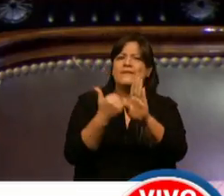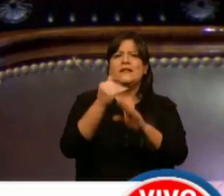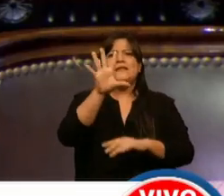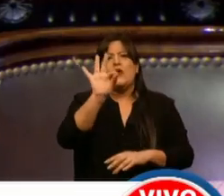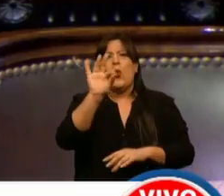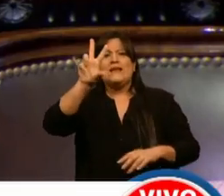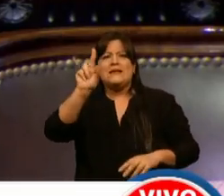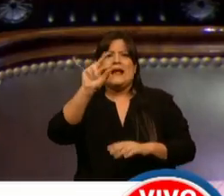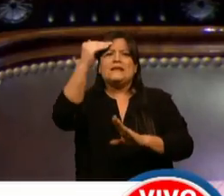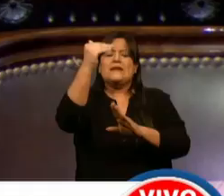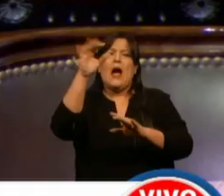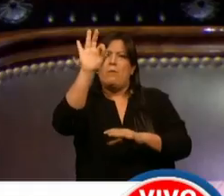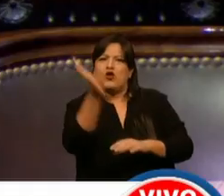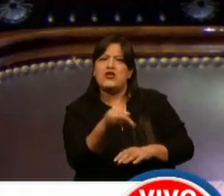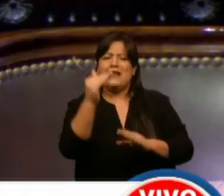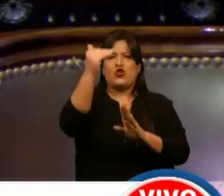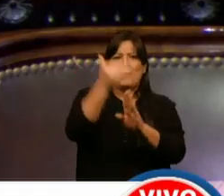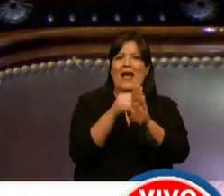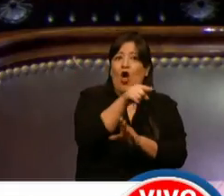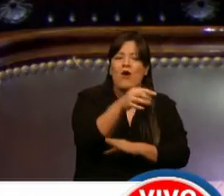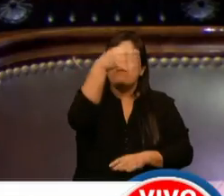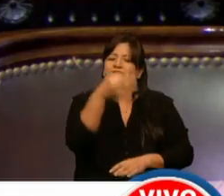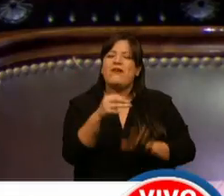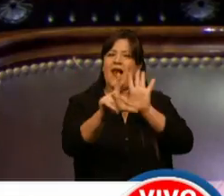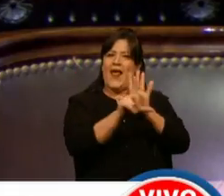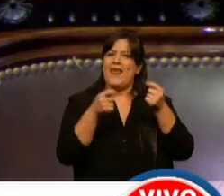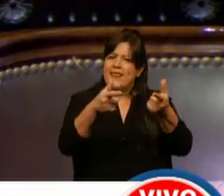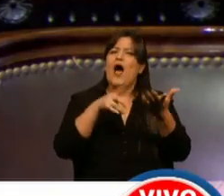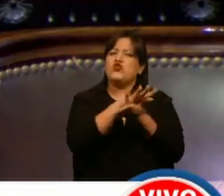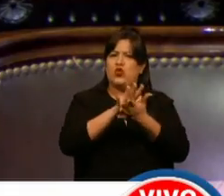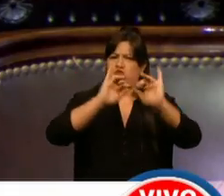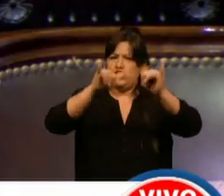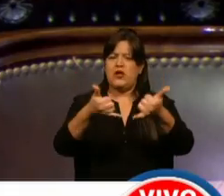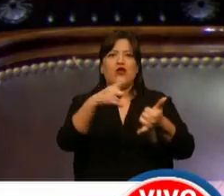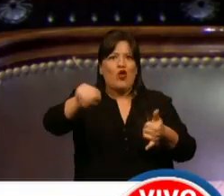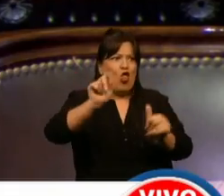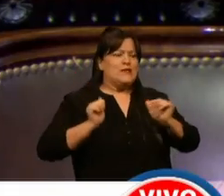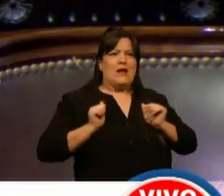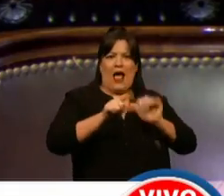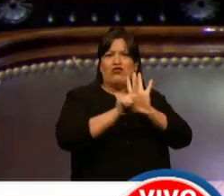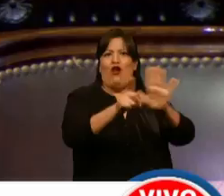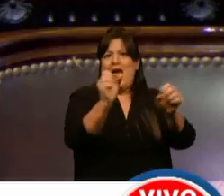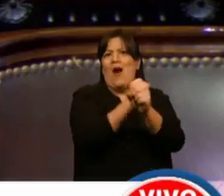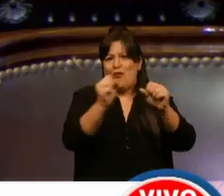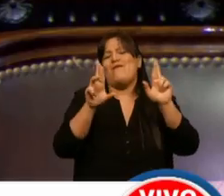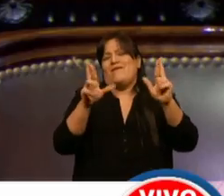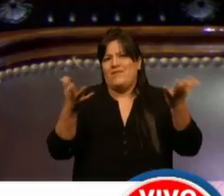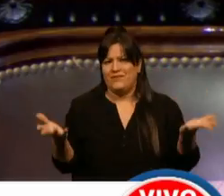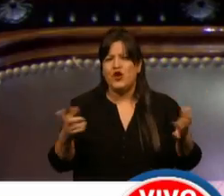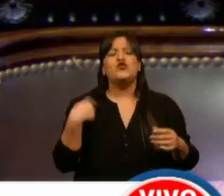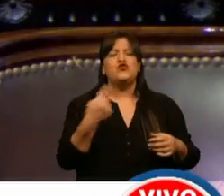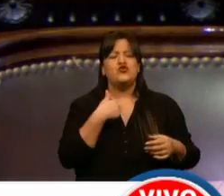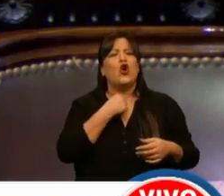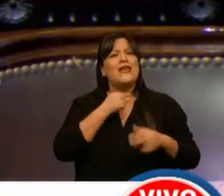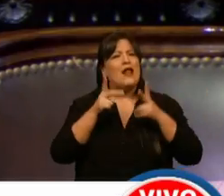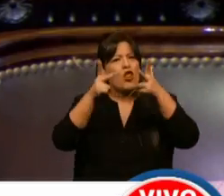30 por ciento es una ley claramente reparadora es una ley esperada yo quiero decir que